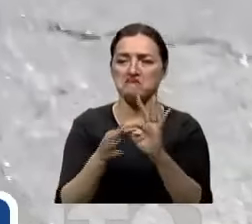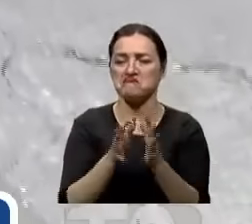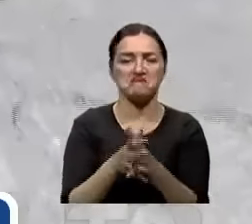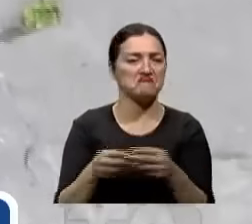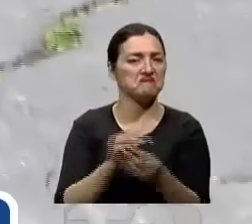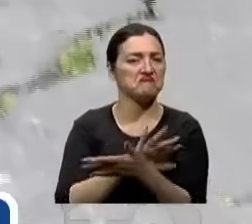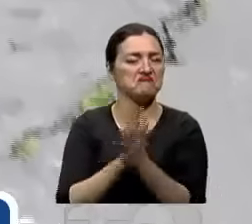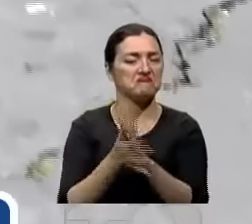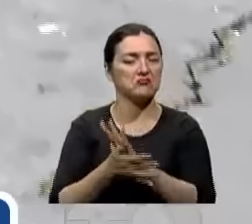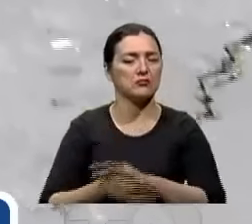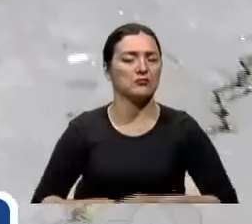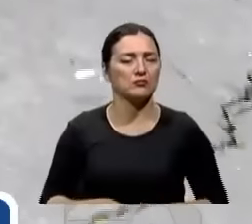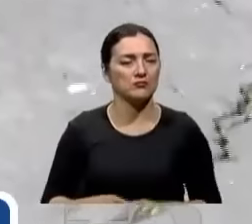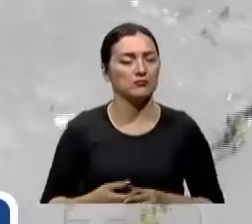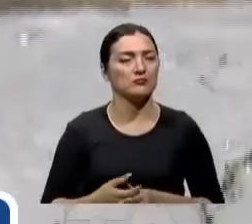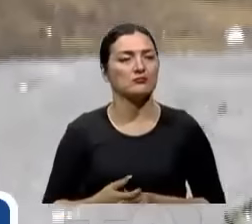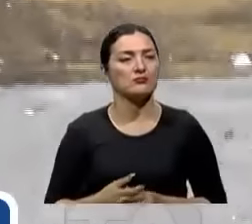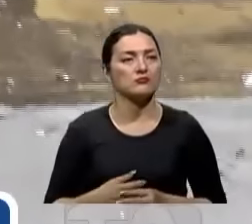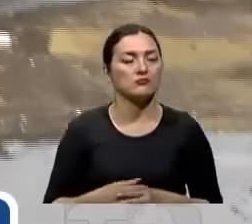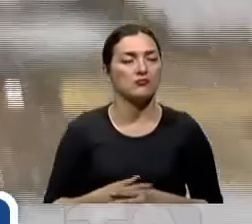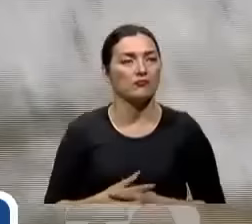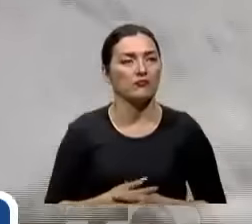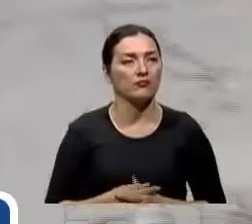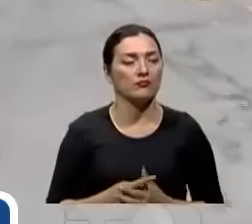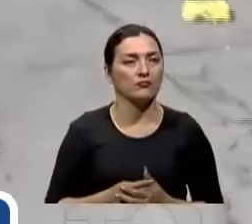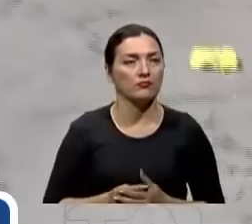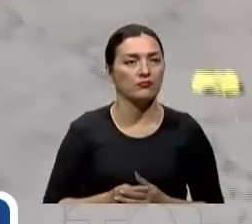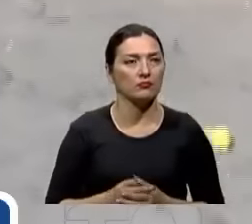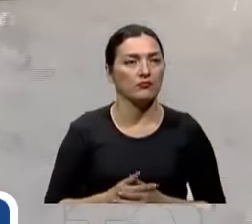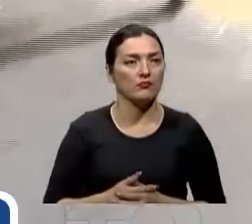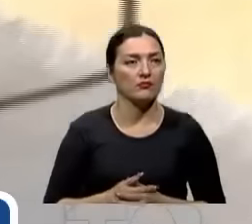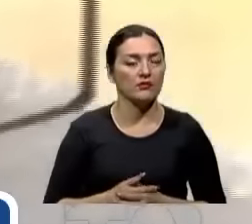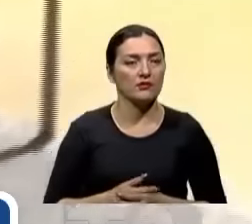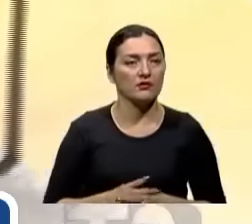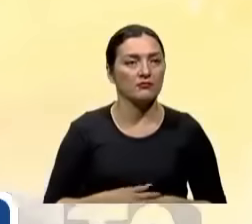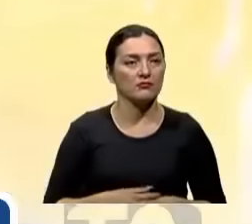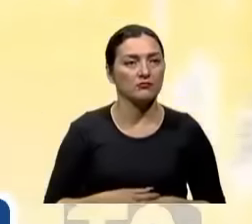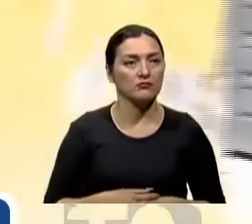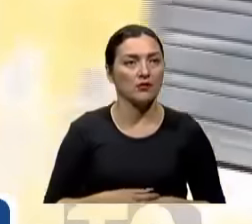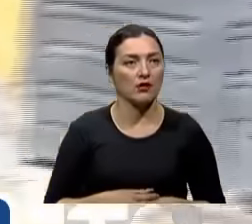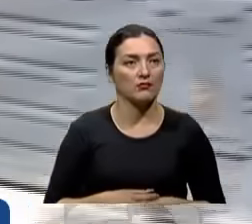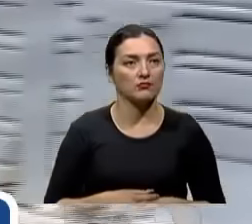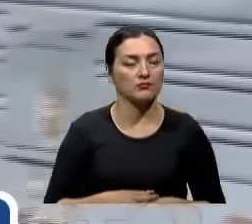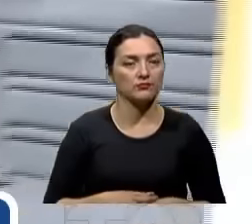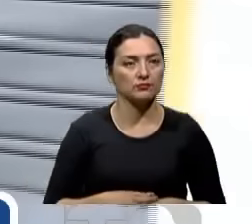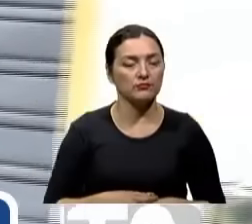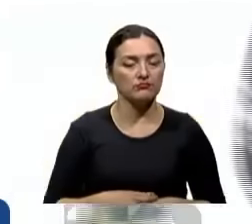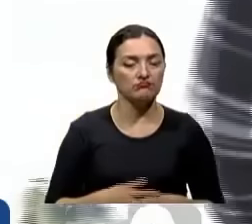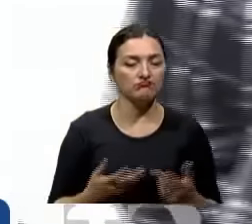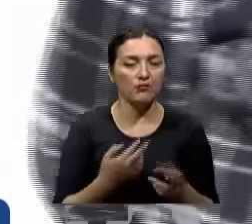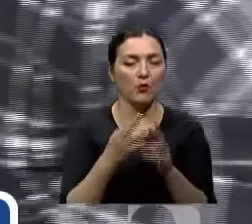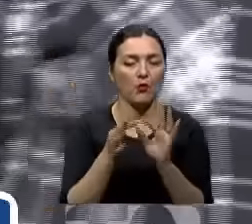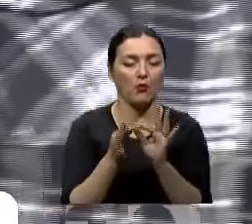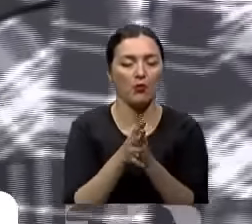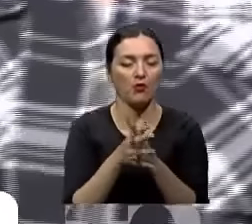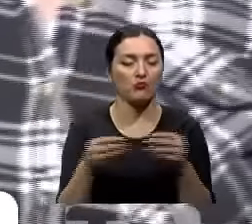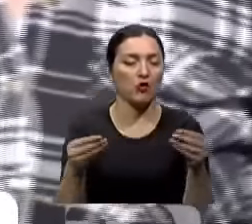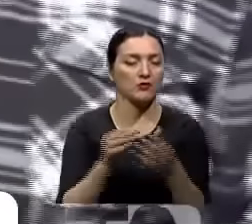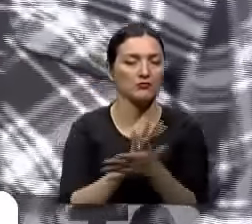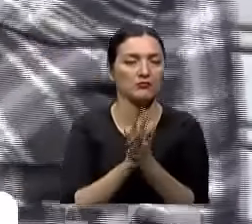nadie ni siquiera para ver qué es lo que sucede para que nos des una respuesta realmente satisfactoria para que esto se resuelva. Porque